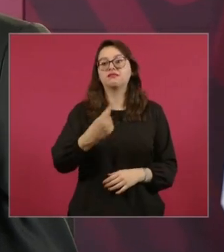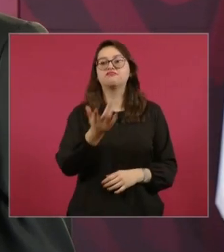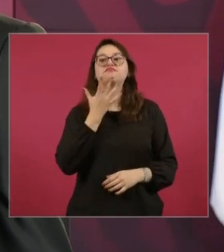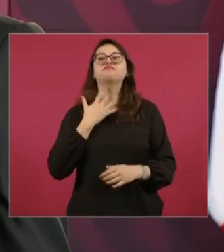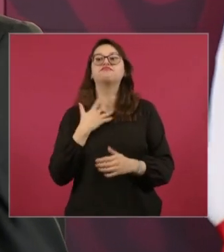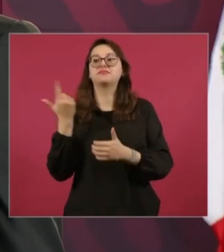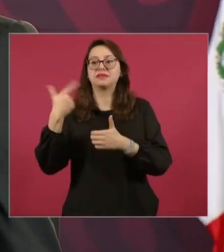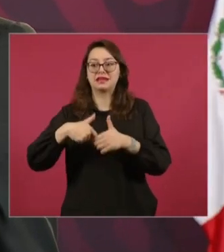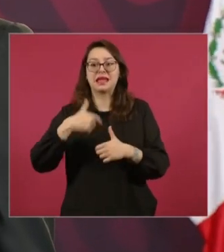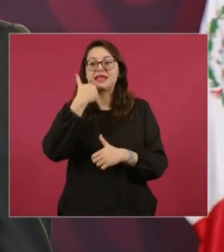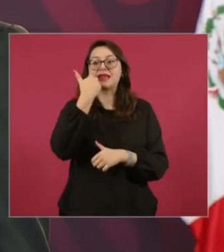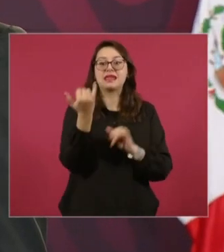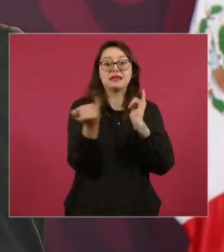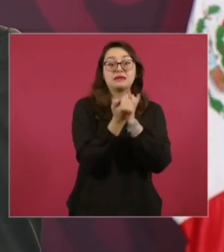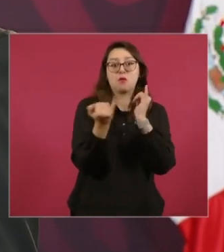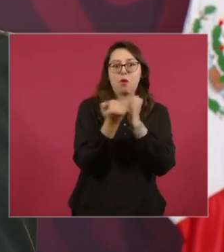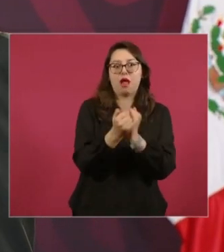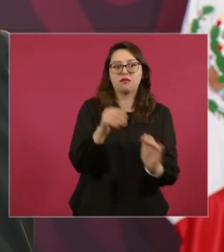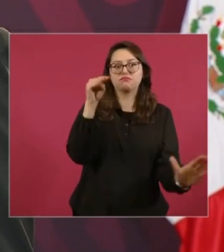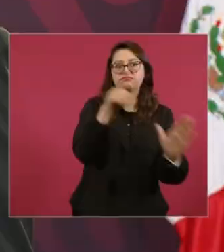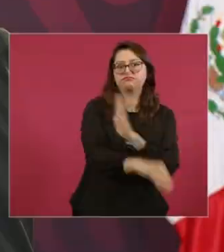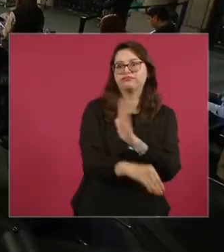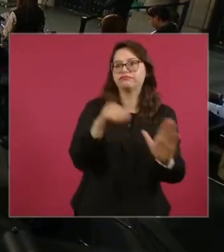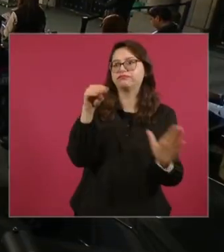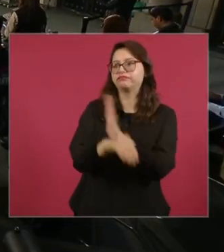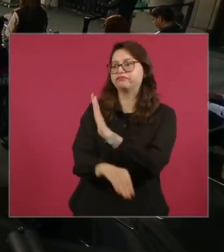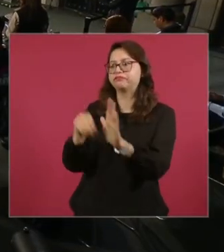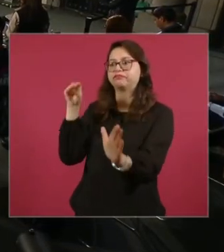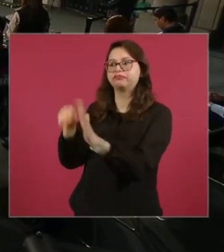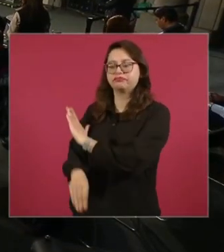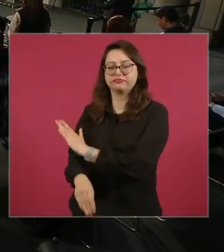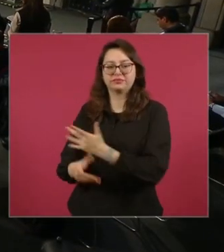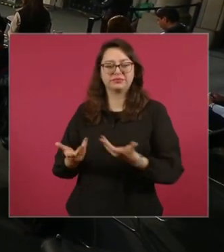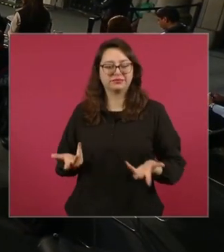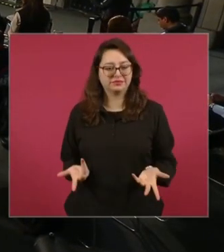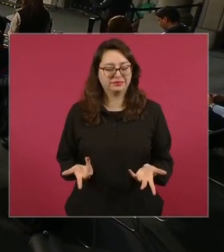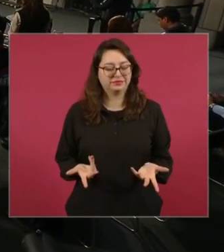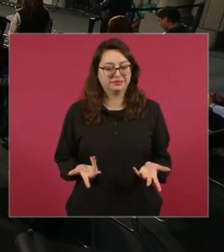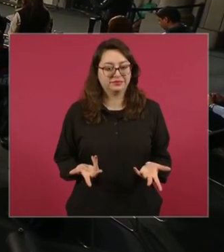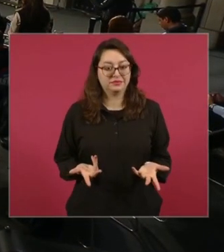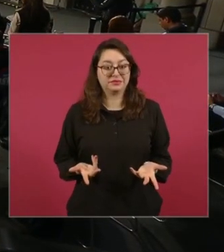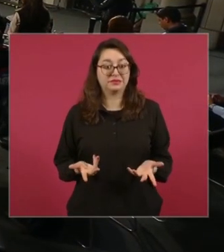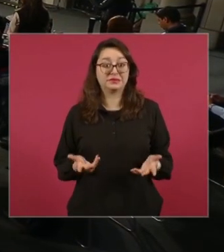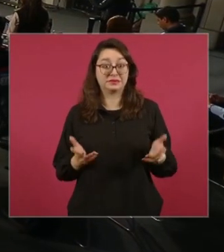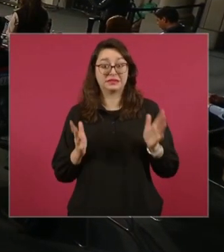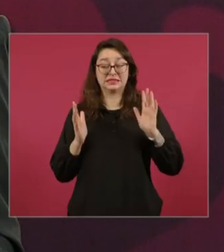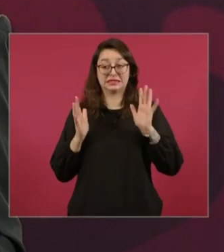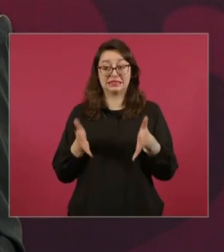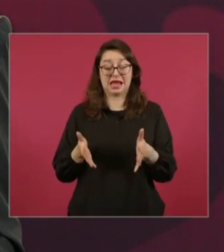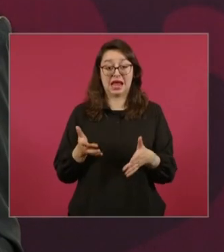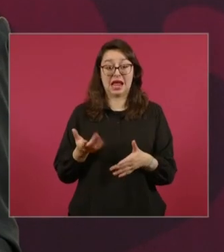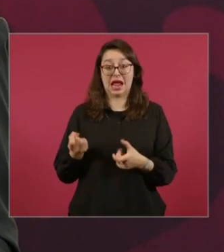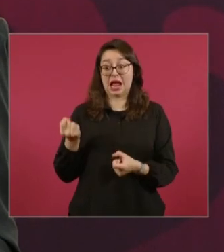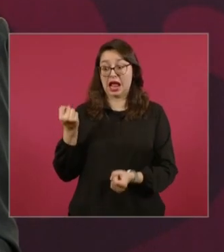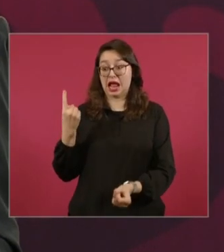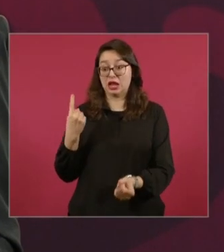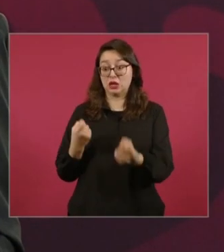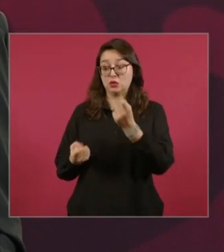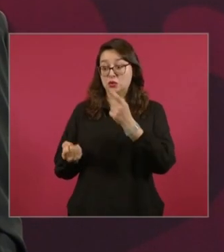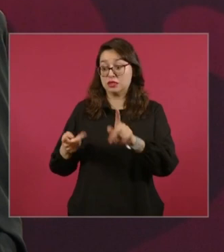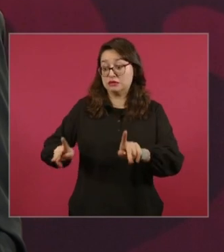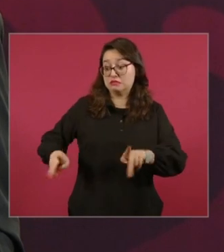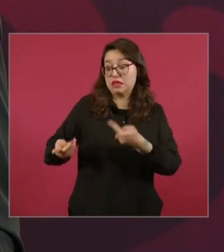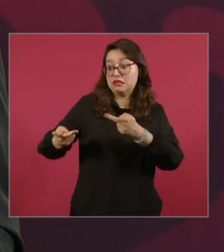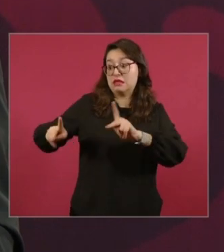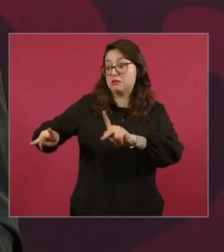para las refinerías. Incluso ya habían vendido plantas al interior de los complejos